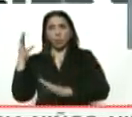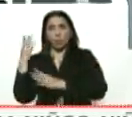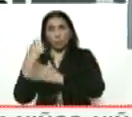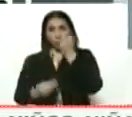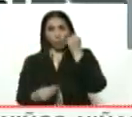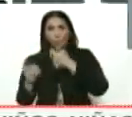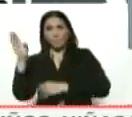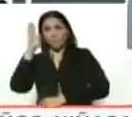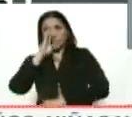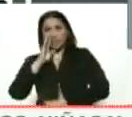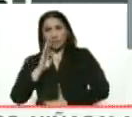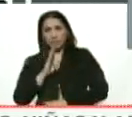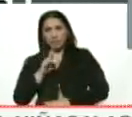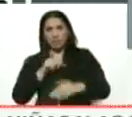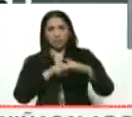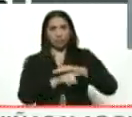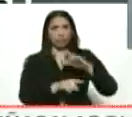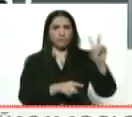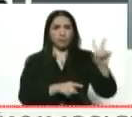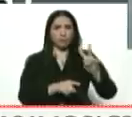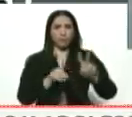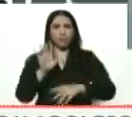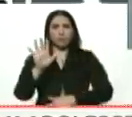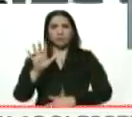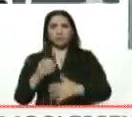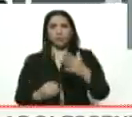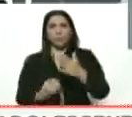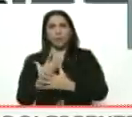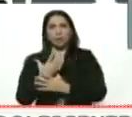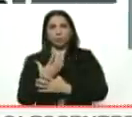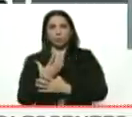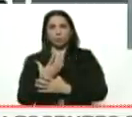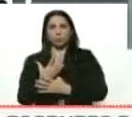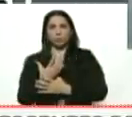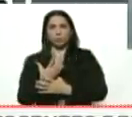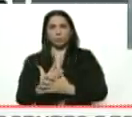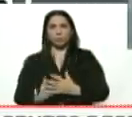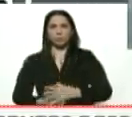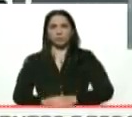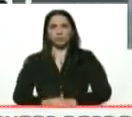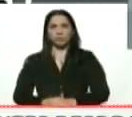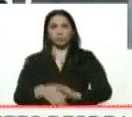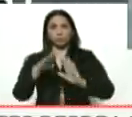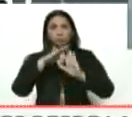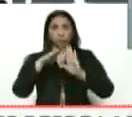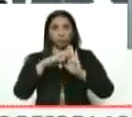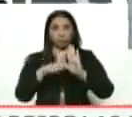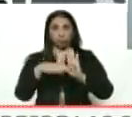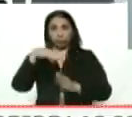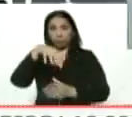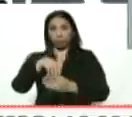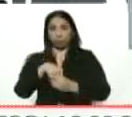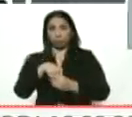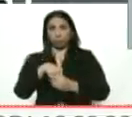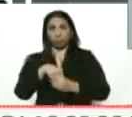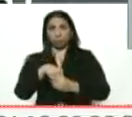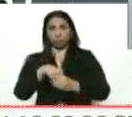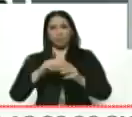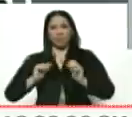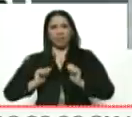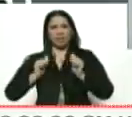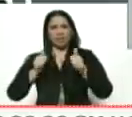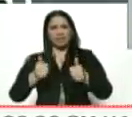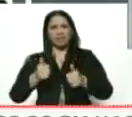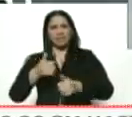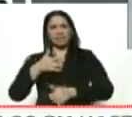Brasil. Entró a Venezuela el 5 de mayo y cumpliendo cuarentena, inicia